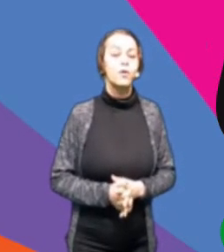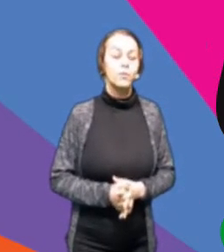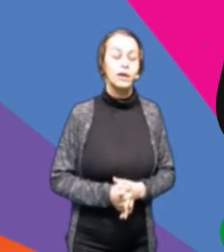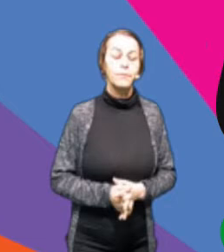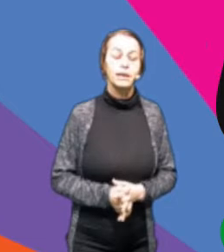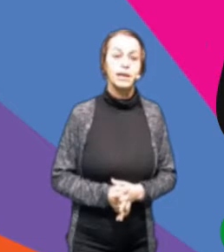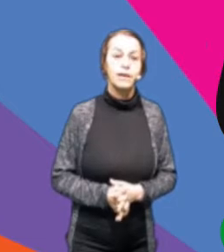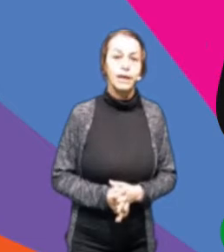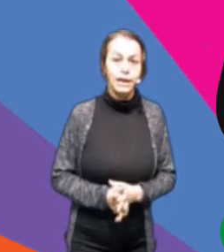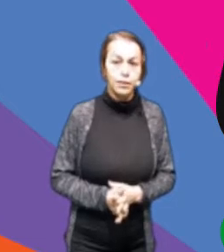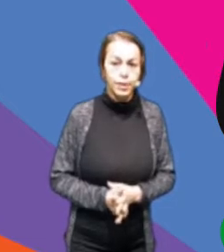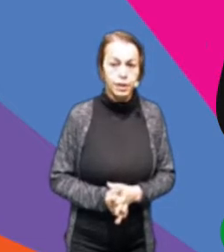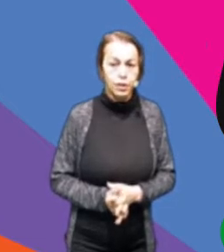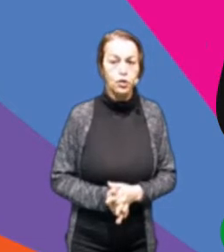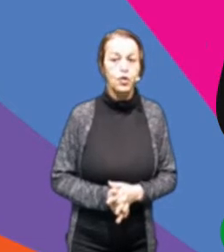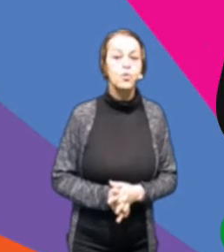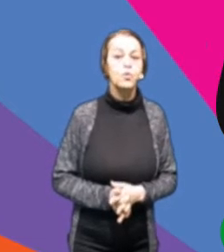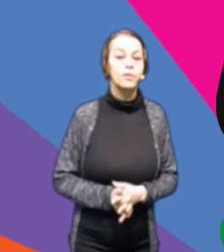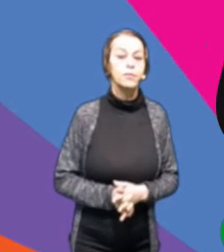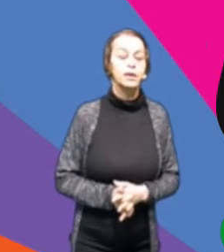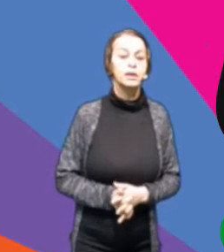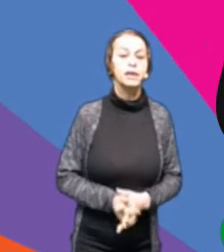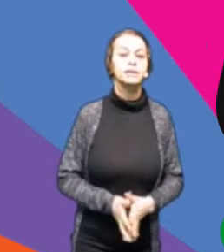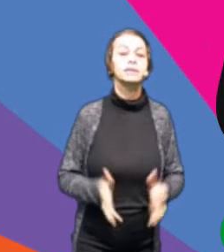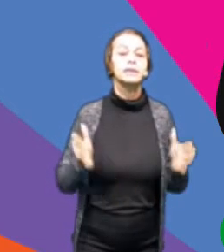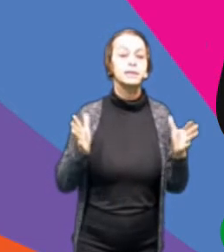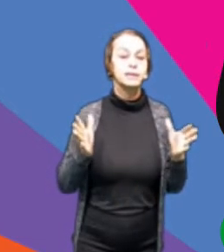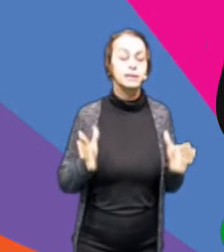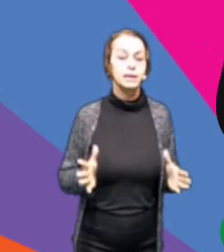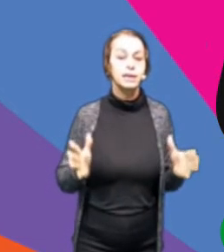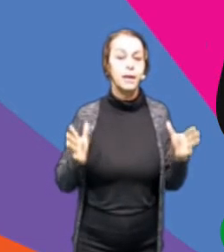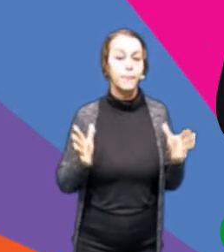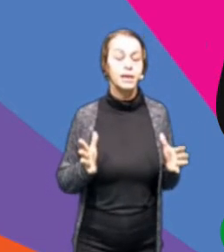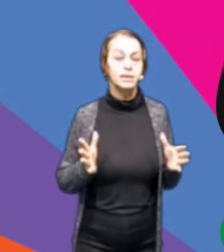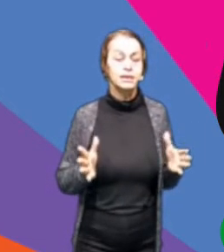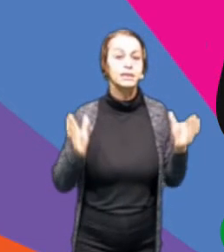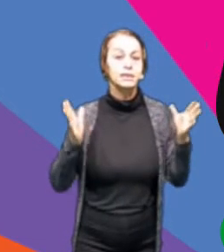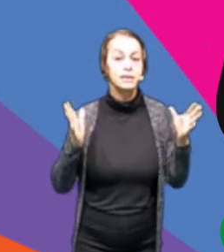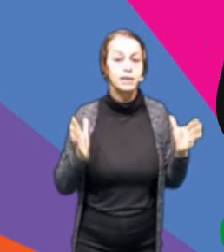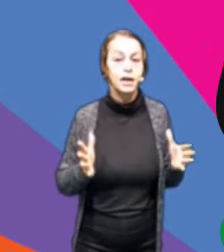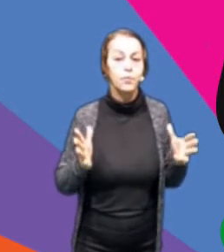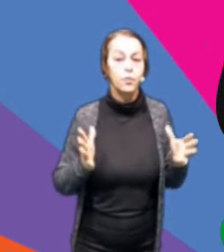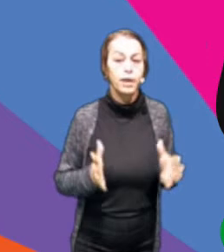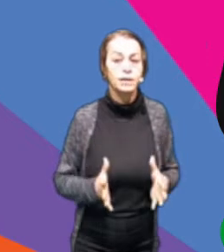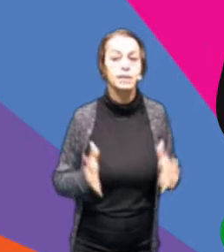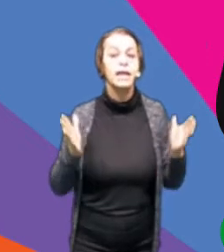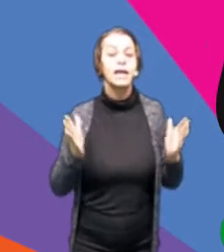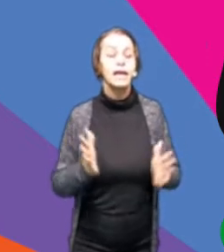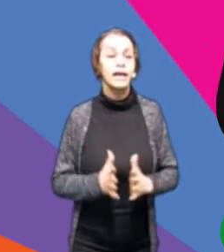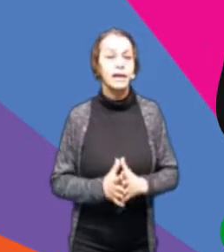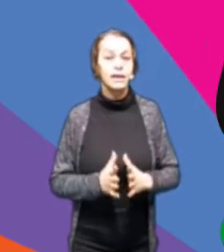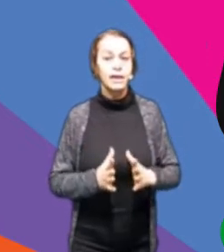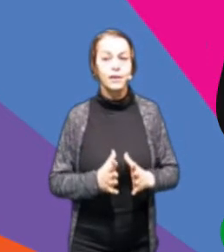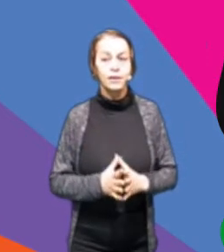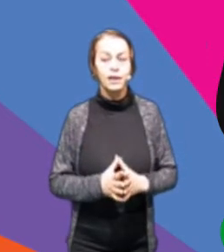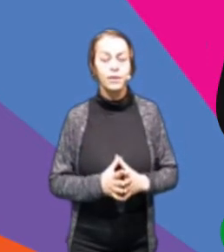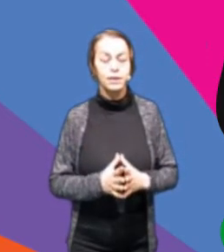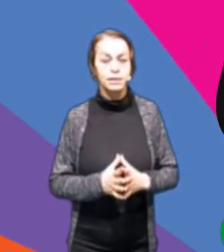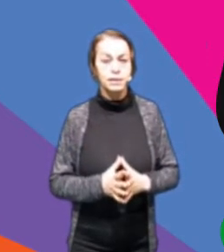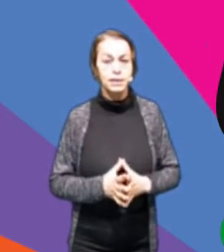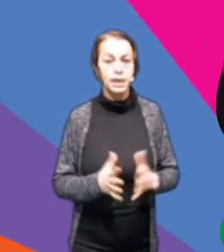muy lamentable. El pedido nuevamente es: se necesita paz, necesitamos paz, la guerra